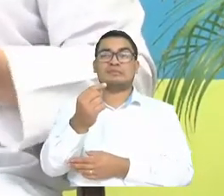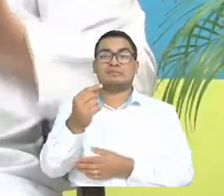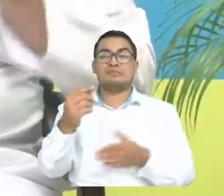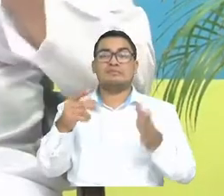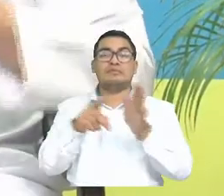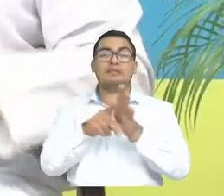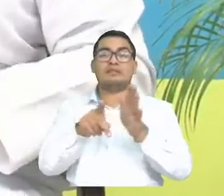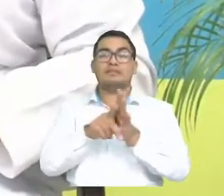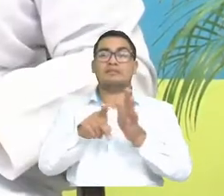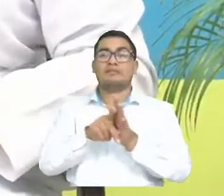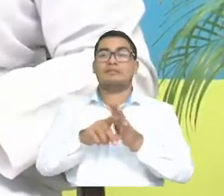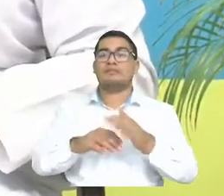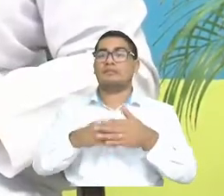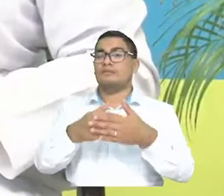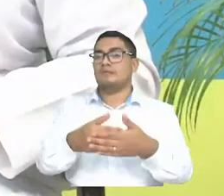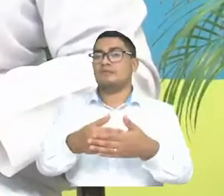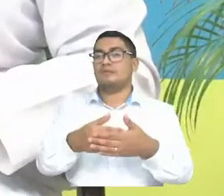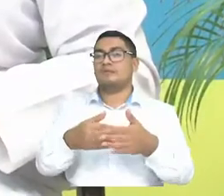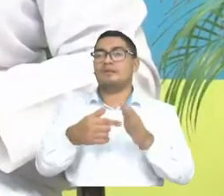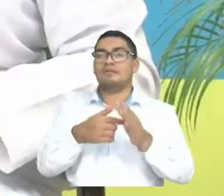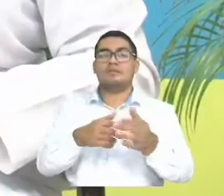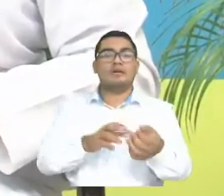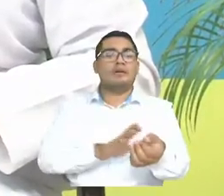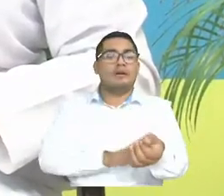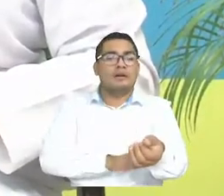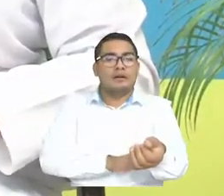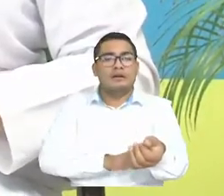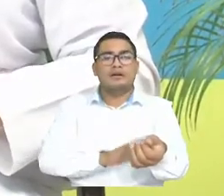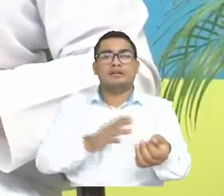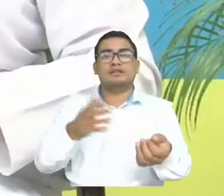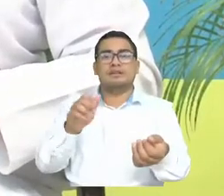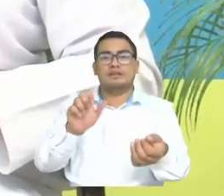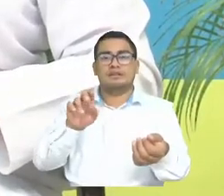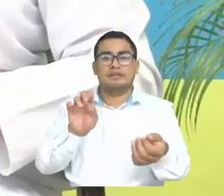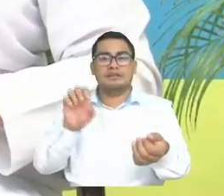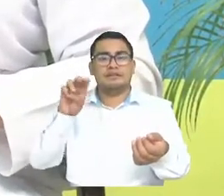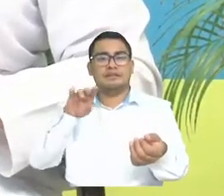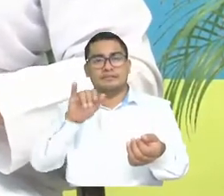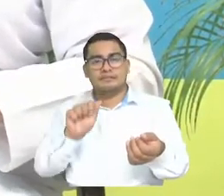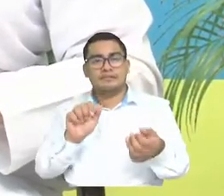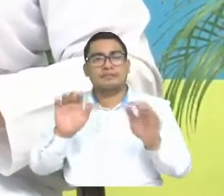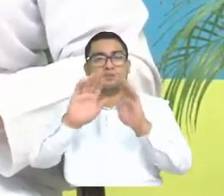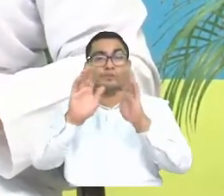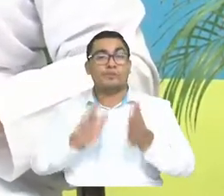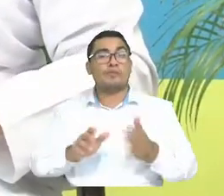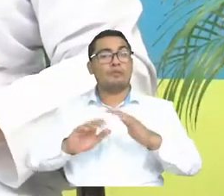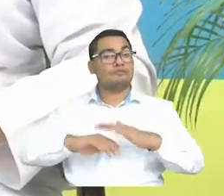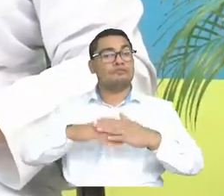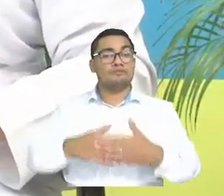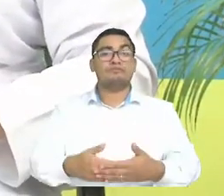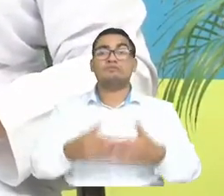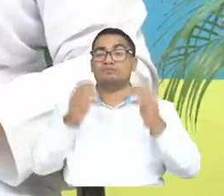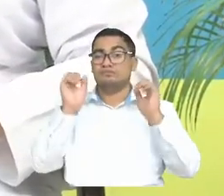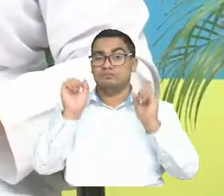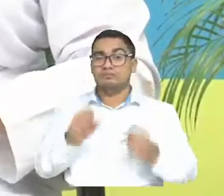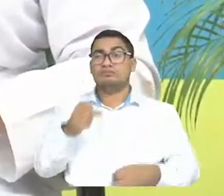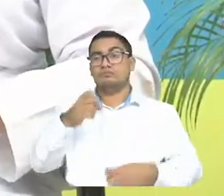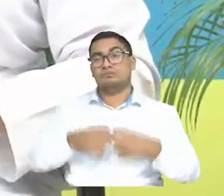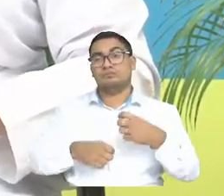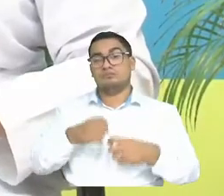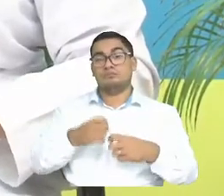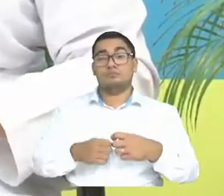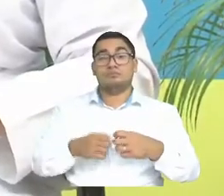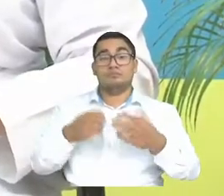una complicación, por lo menos una anemia, que en una embarazada puede tener complicaciones de